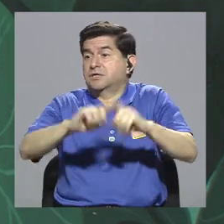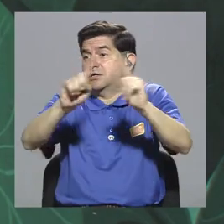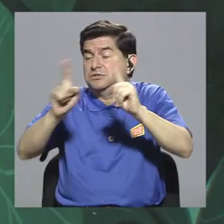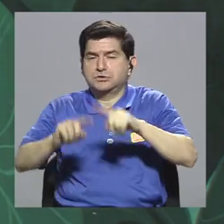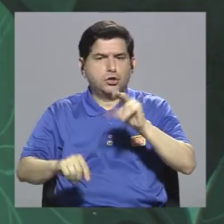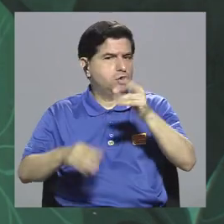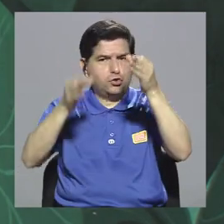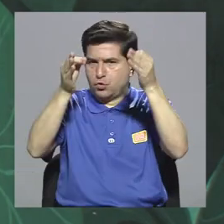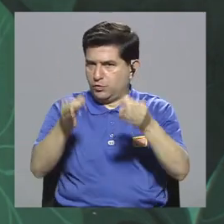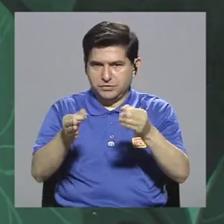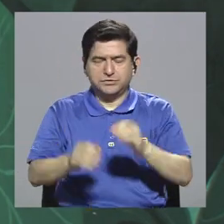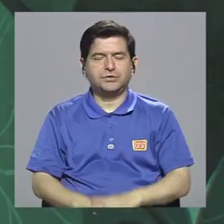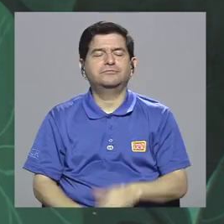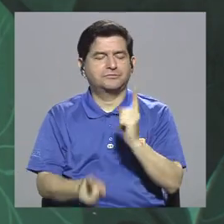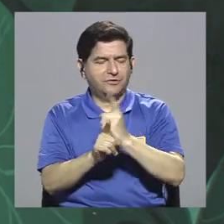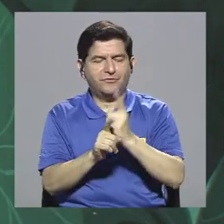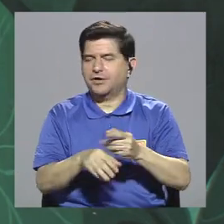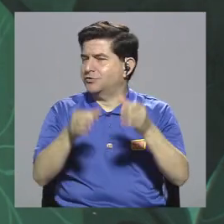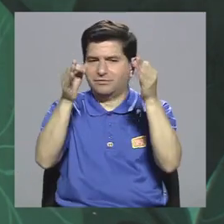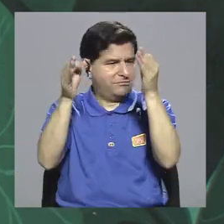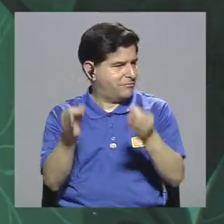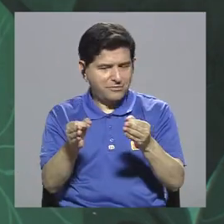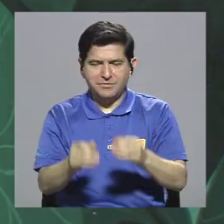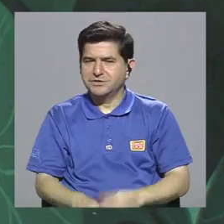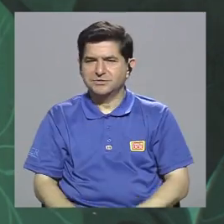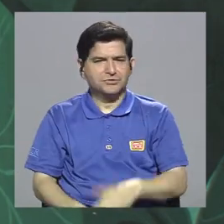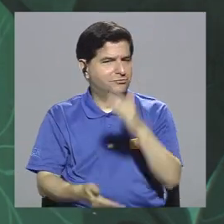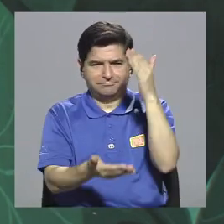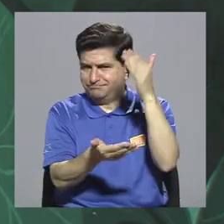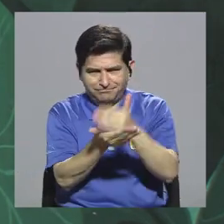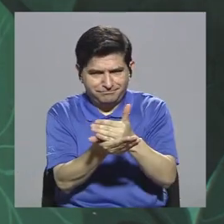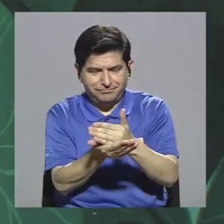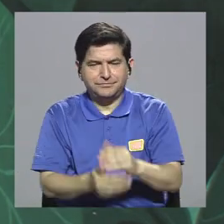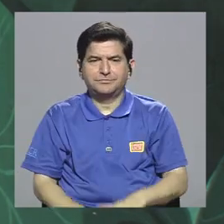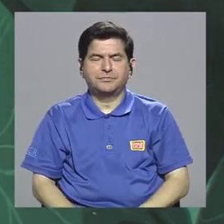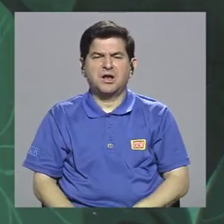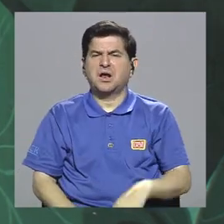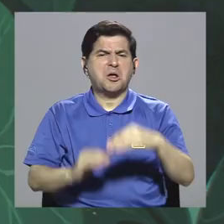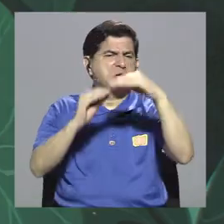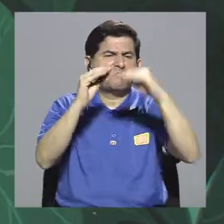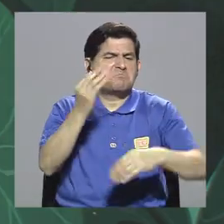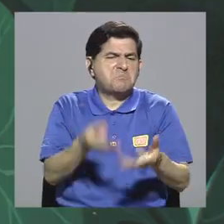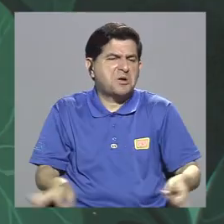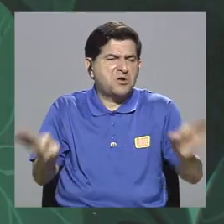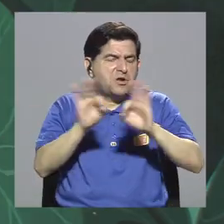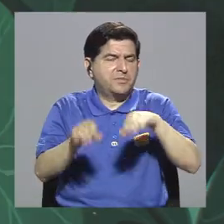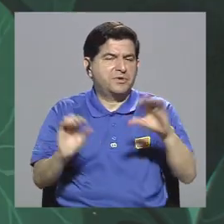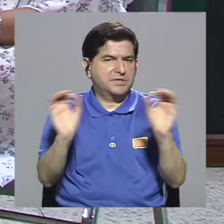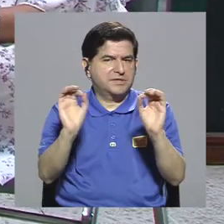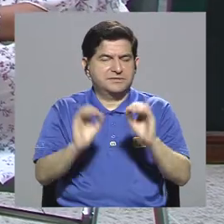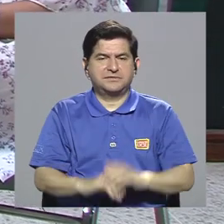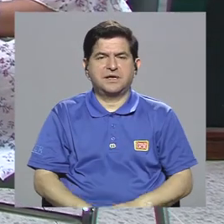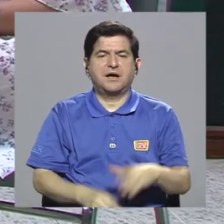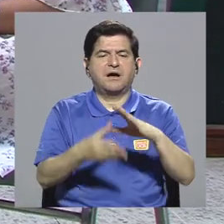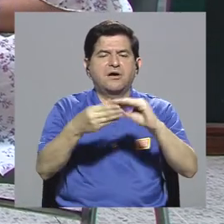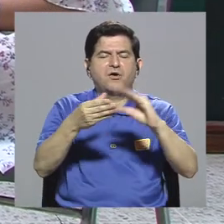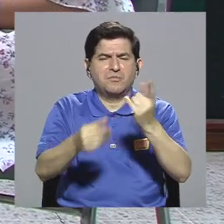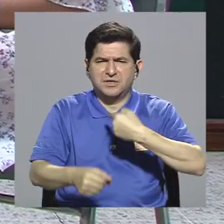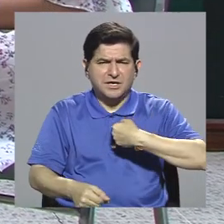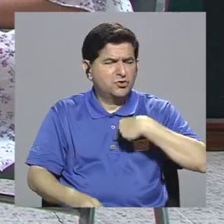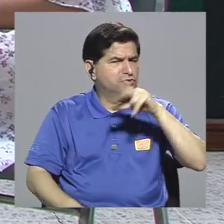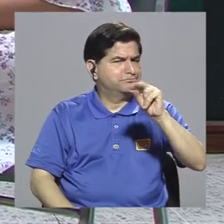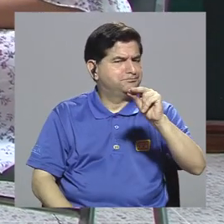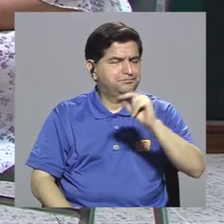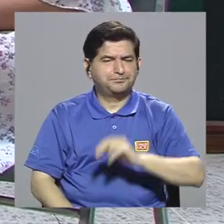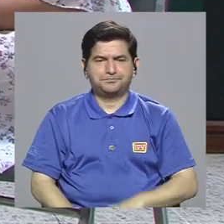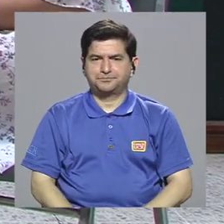No juzgar, no interrumpir, no restarle importancia a lo que le está pasando al otro, ¿verdad?, con comentarios,